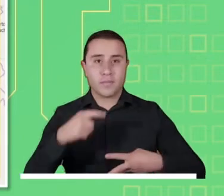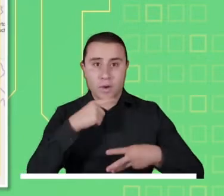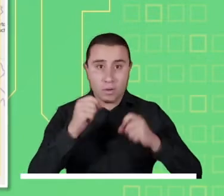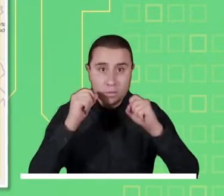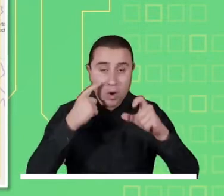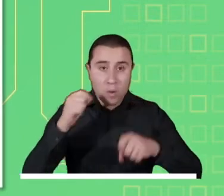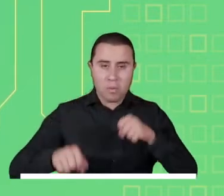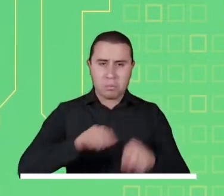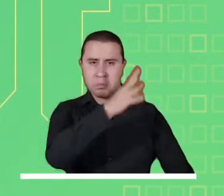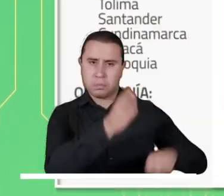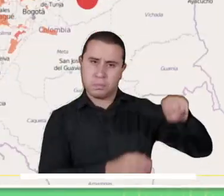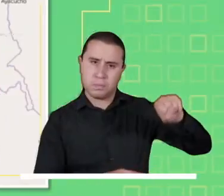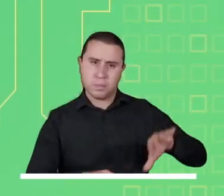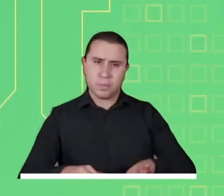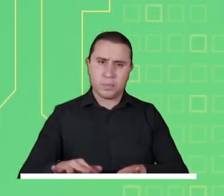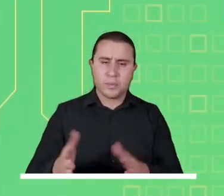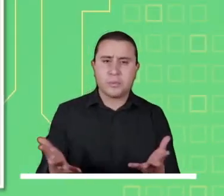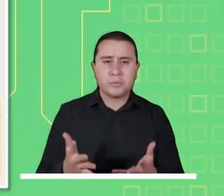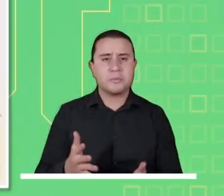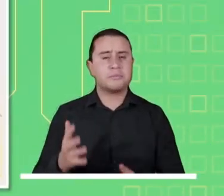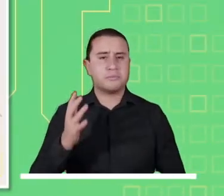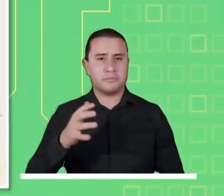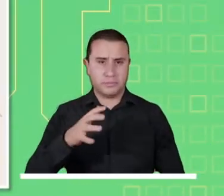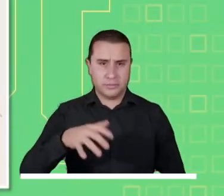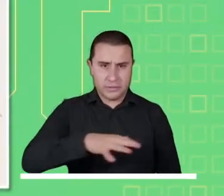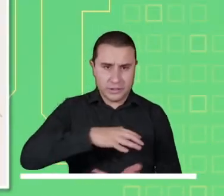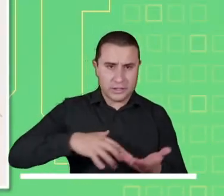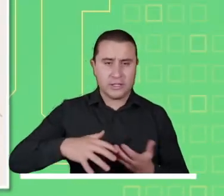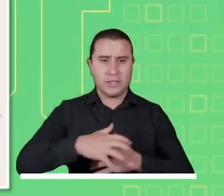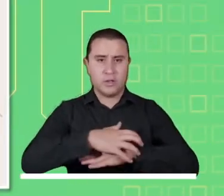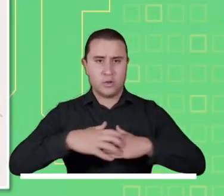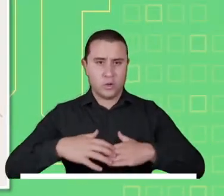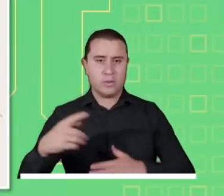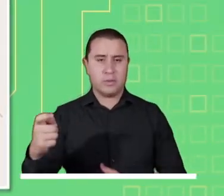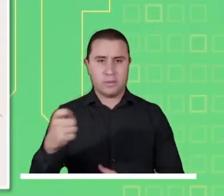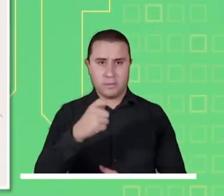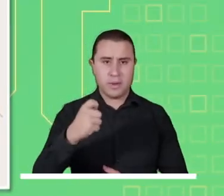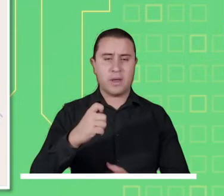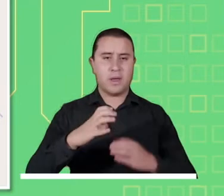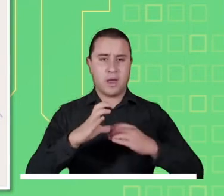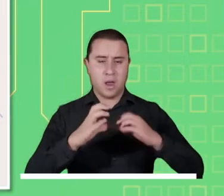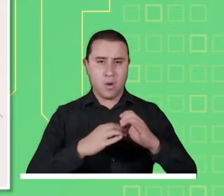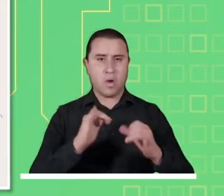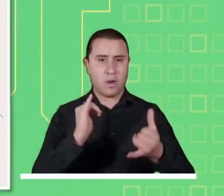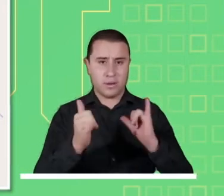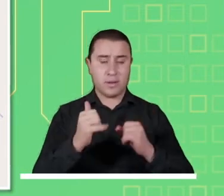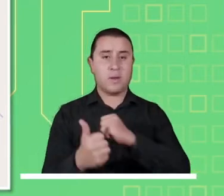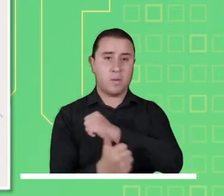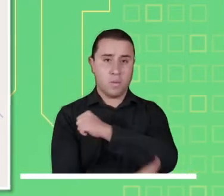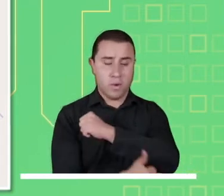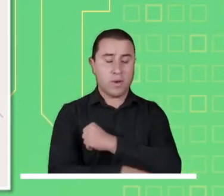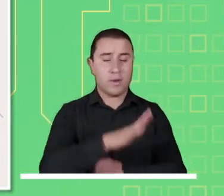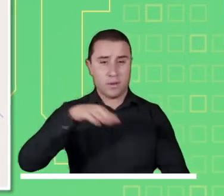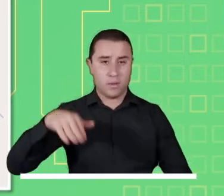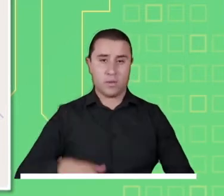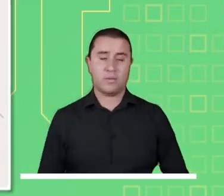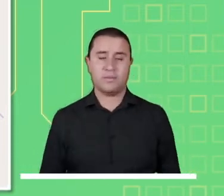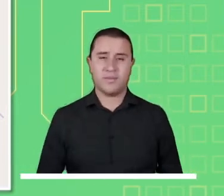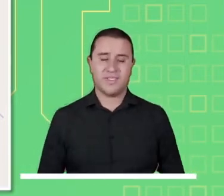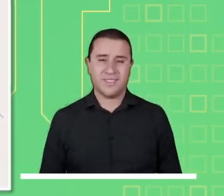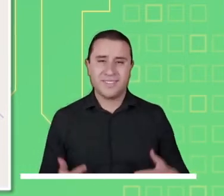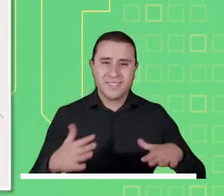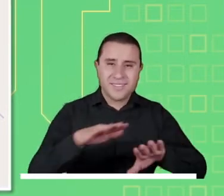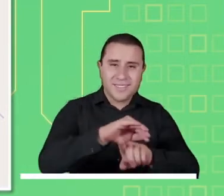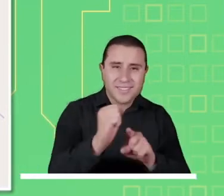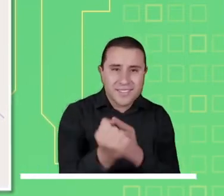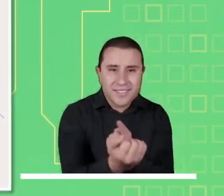Vichada y Providencia. Alerta roja por probabilidad de deslizamientos en los departamentos de Santander, Tolima,